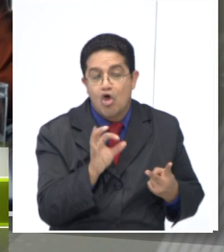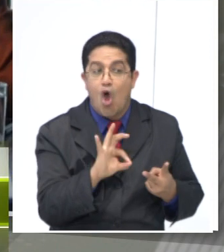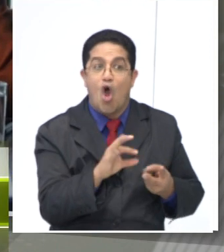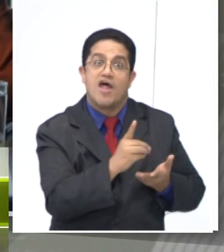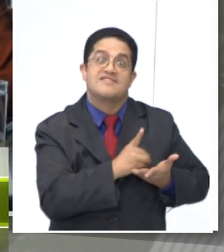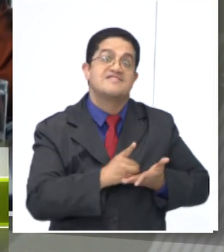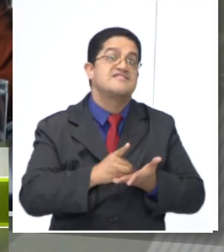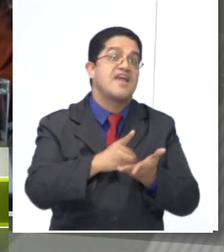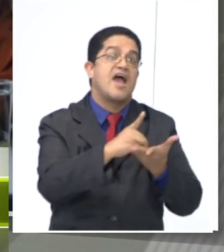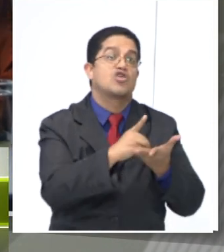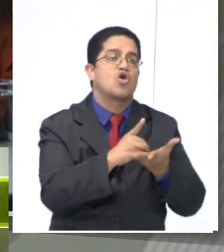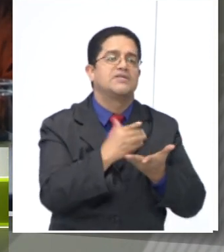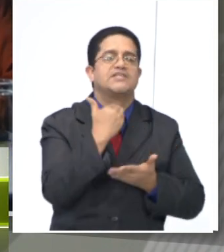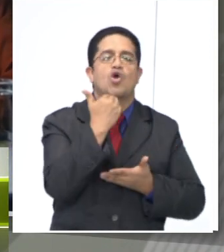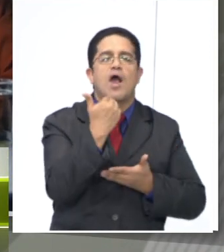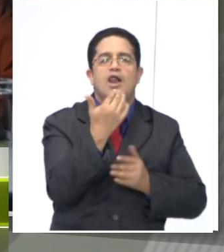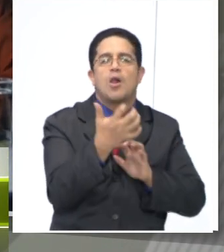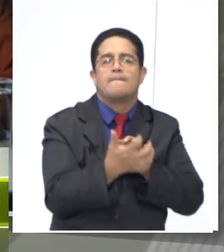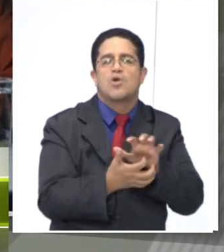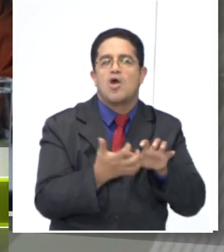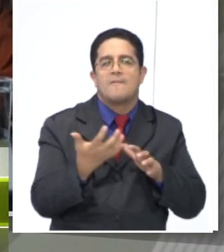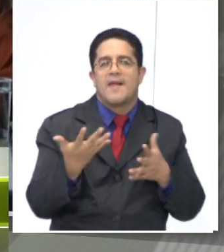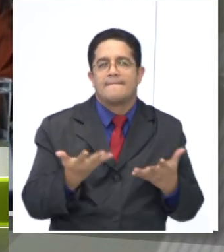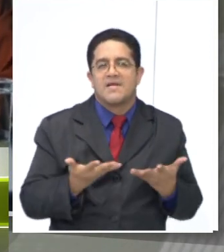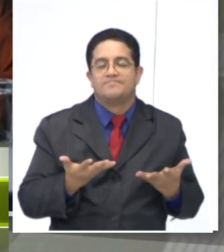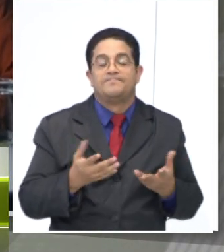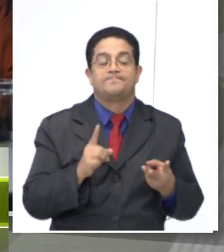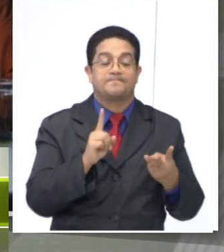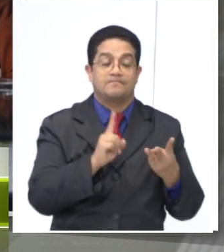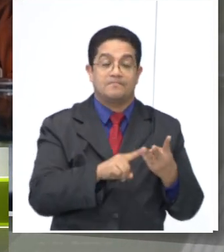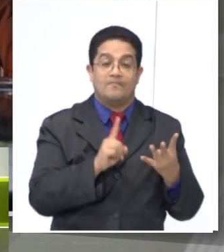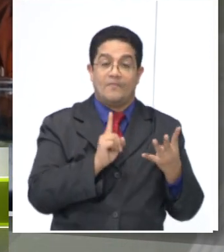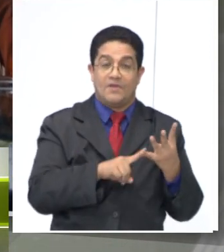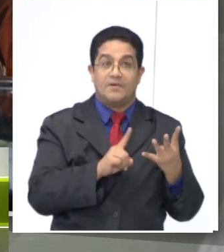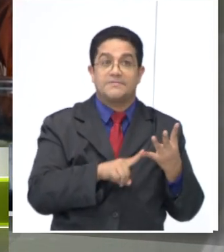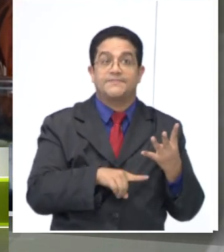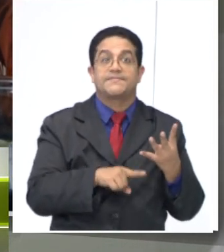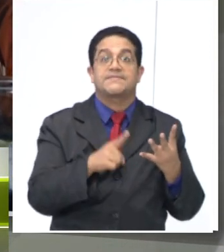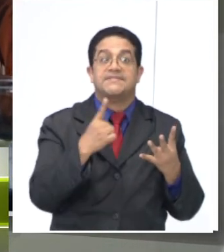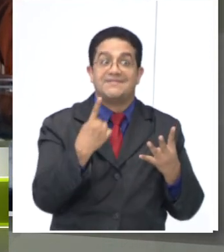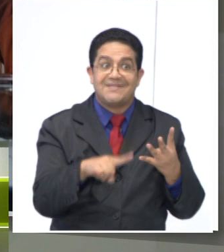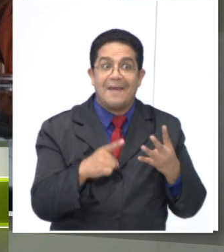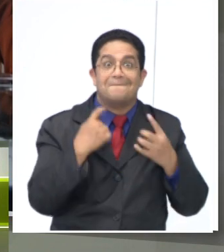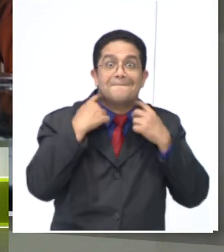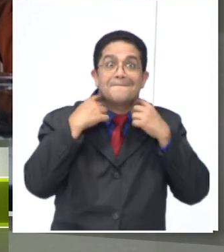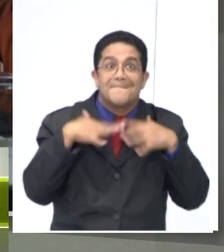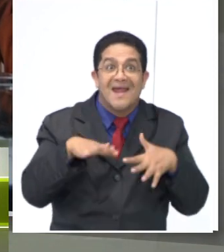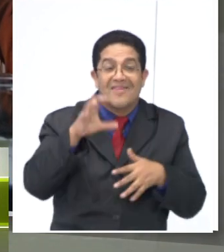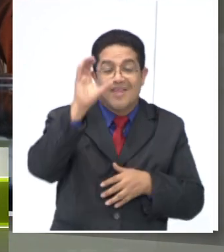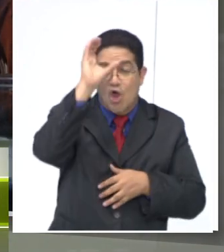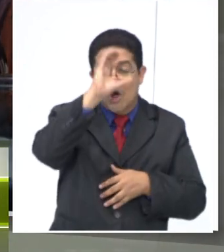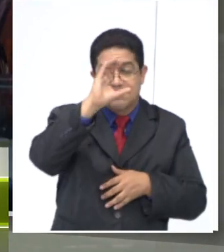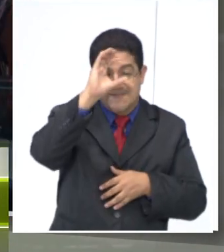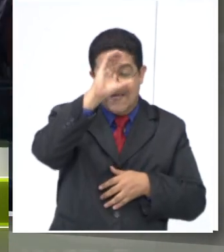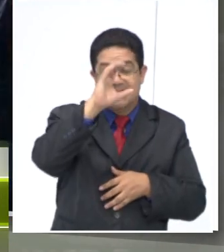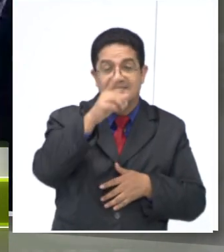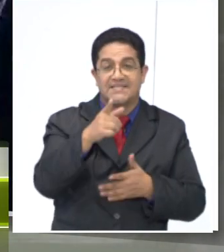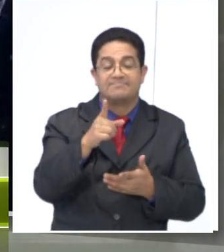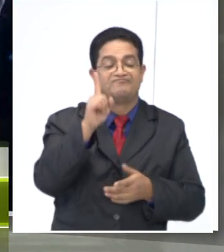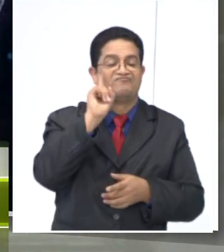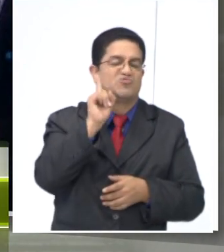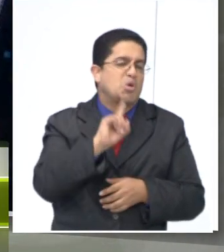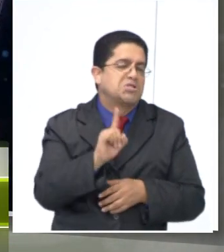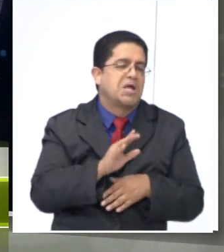diagnóstico previo de alguna alteración neurológica o condición, y si estamos ante la presencia de una pérdida de la conciencia de ninguna etiología y no sabemos qué es lo